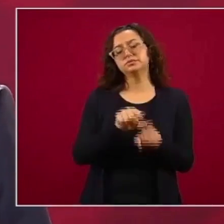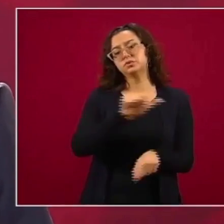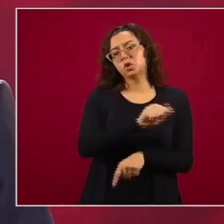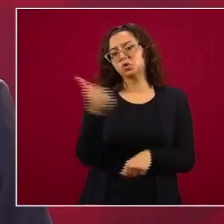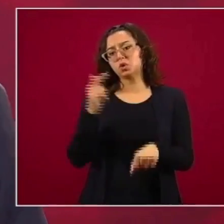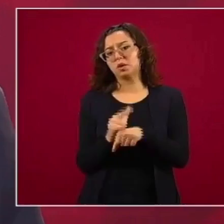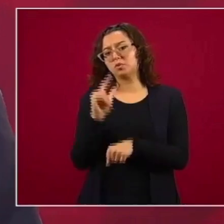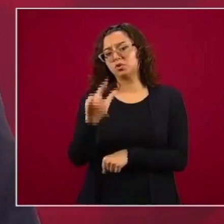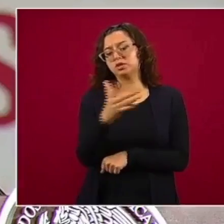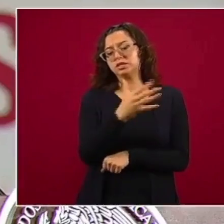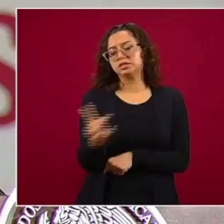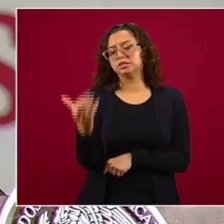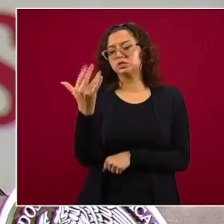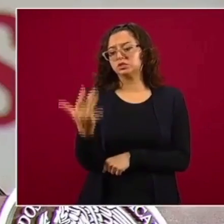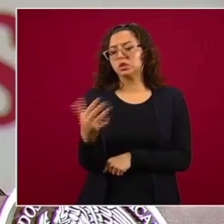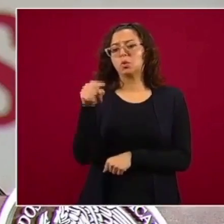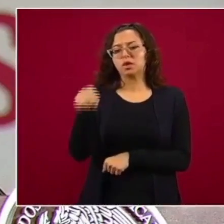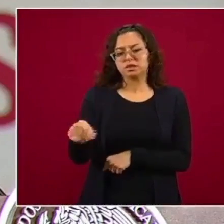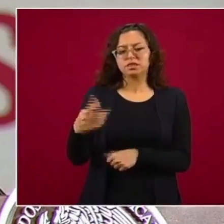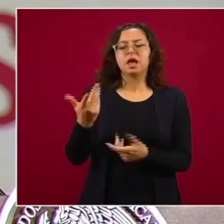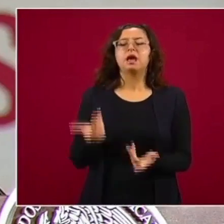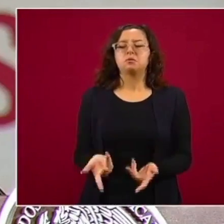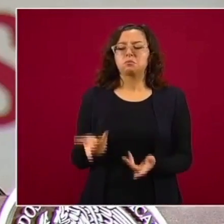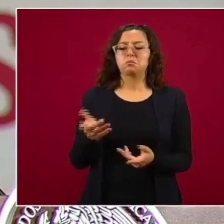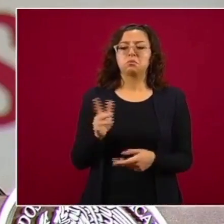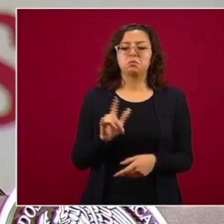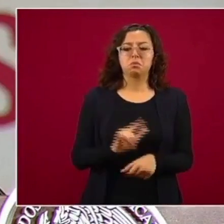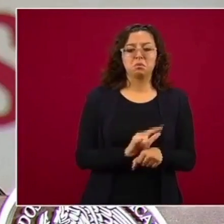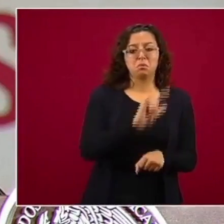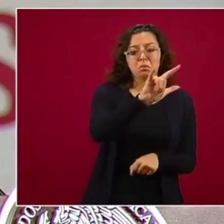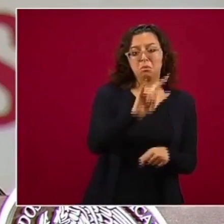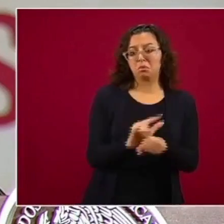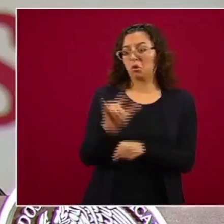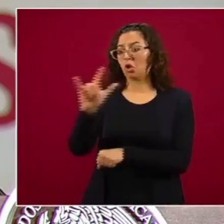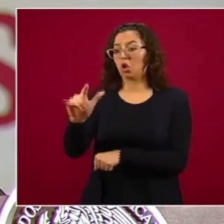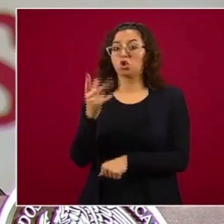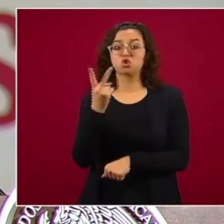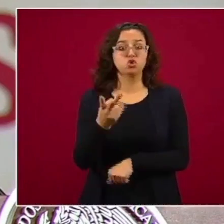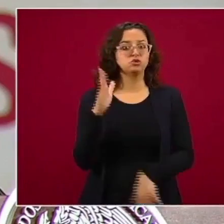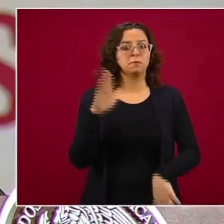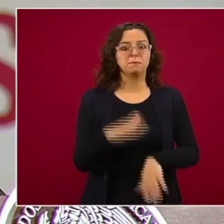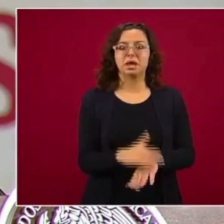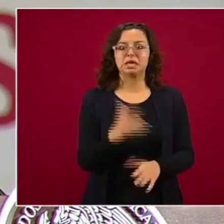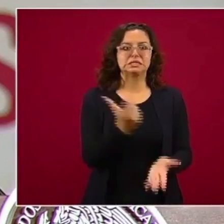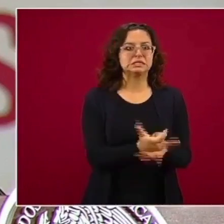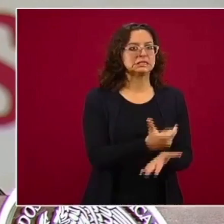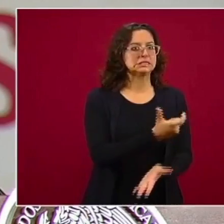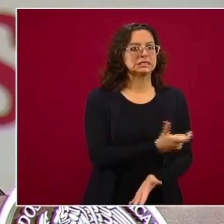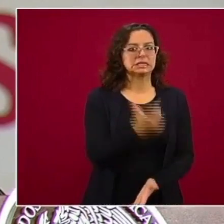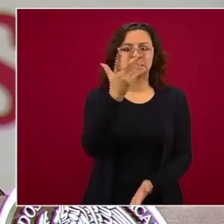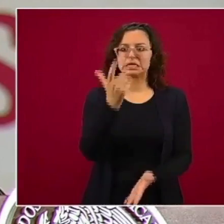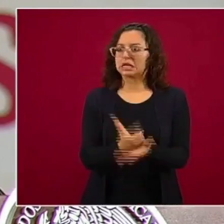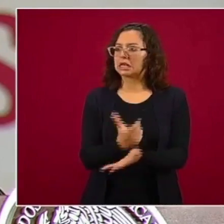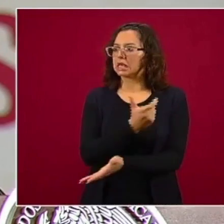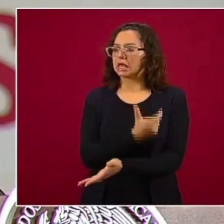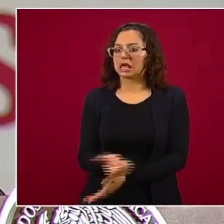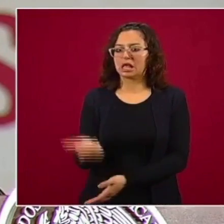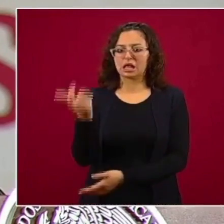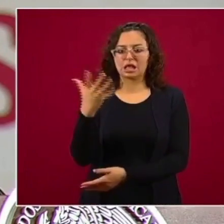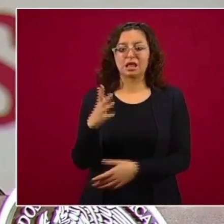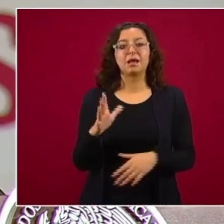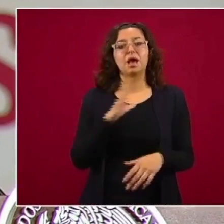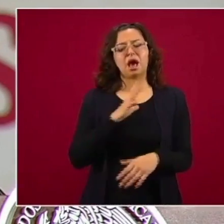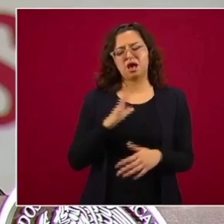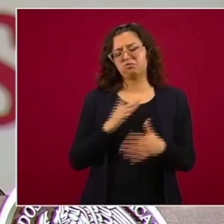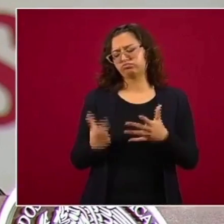550. Estas aeronaves son reconocidas como las dos de más alto valor en la lista de